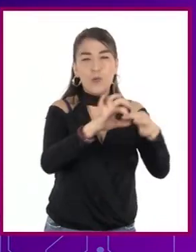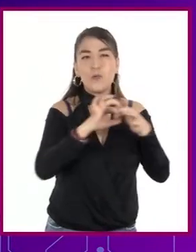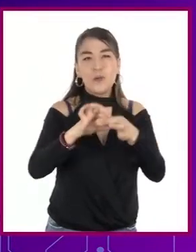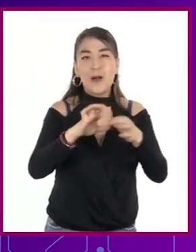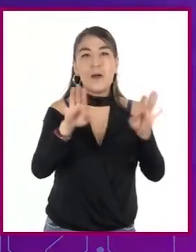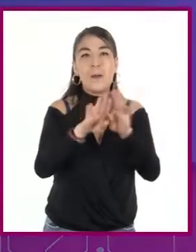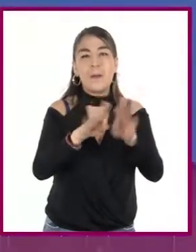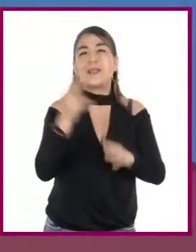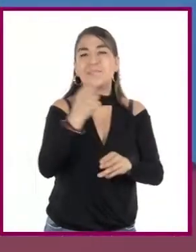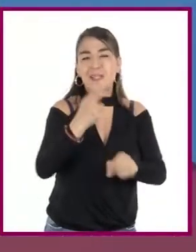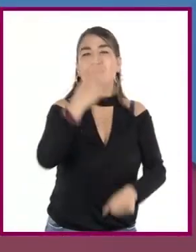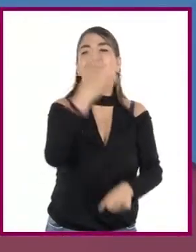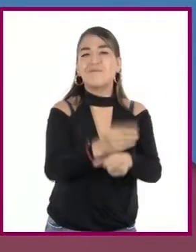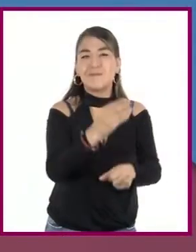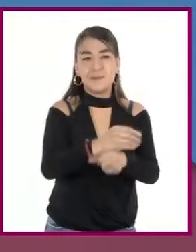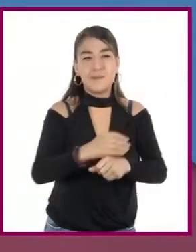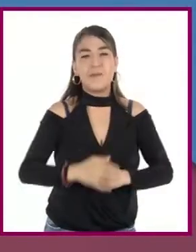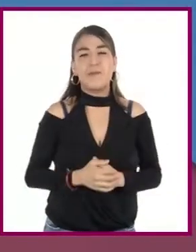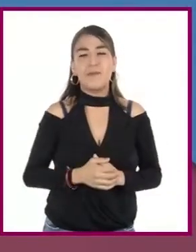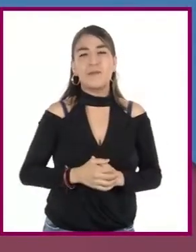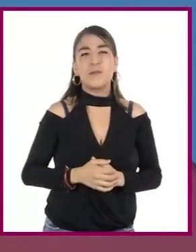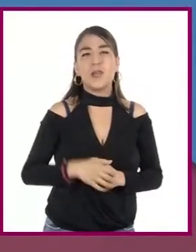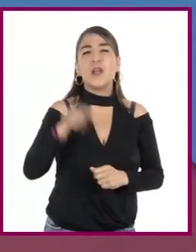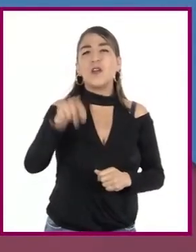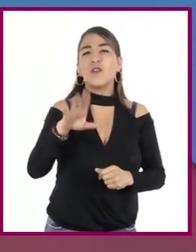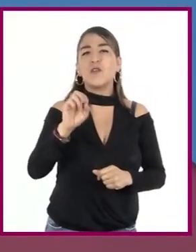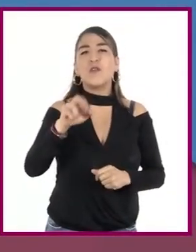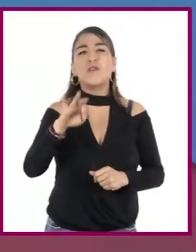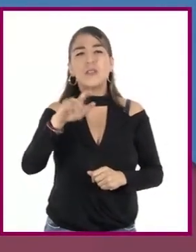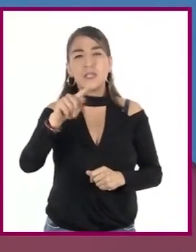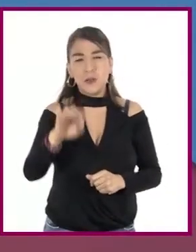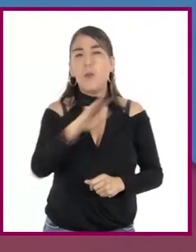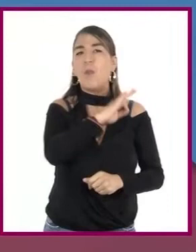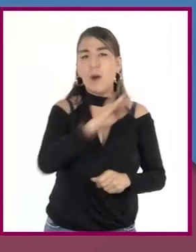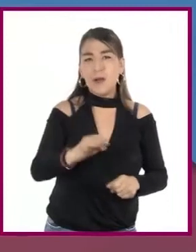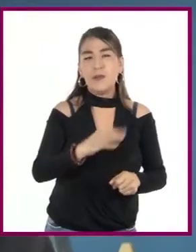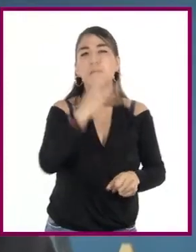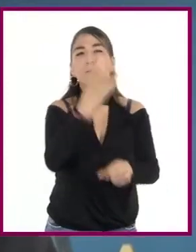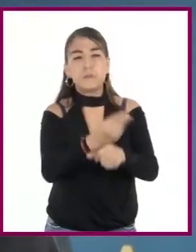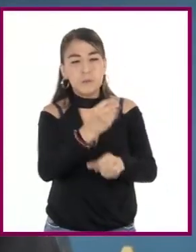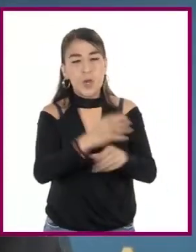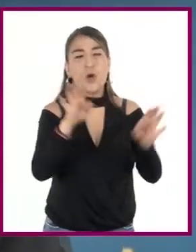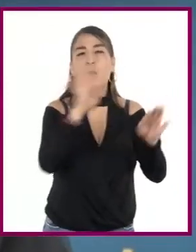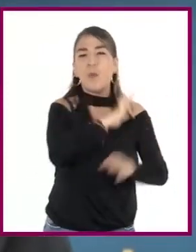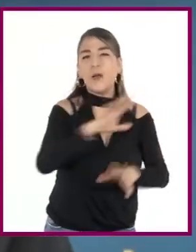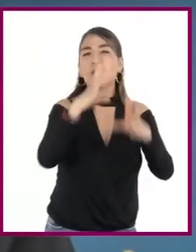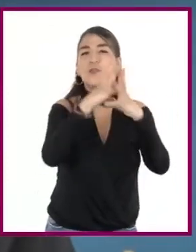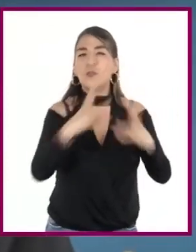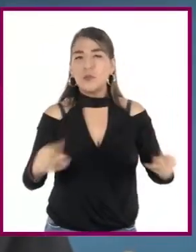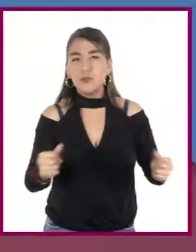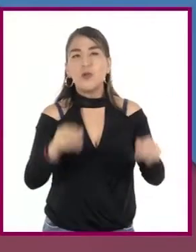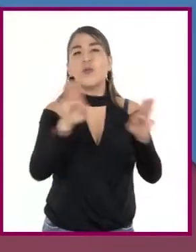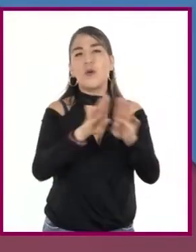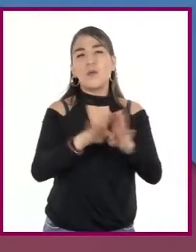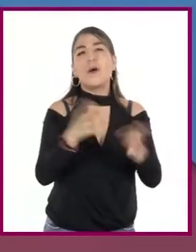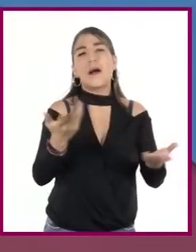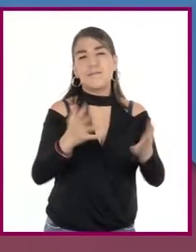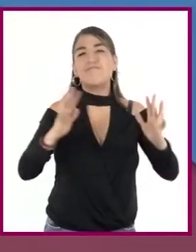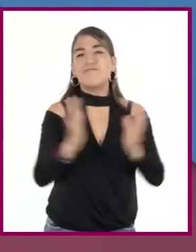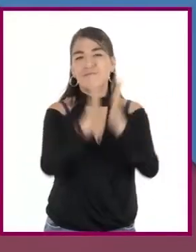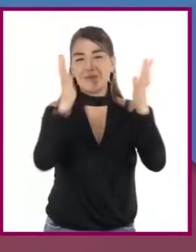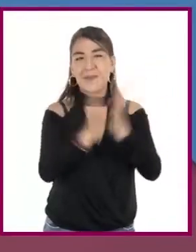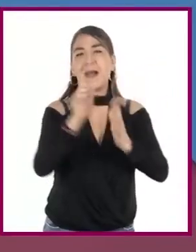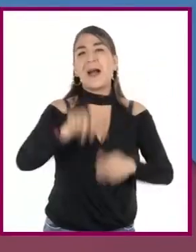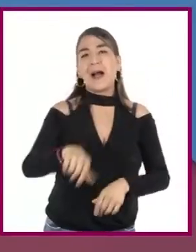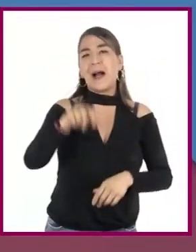arreglo. El conflicto puede ser reparado o solucionado y requiere de la participación activa